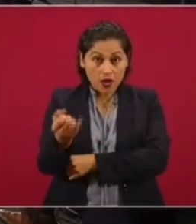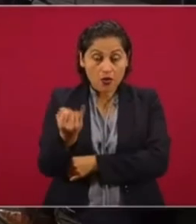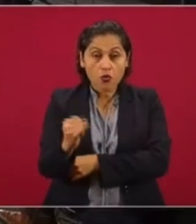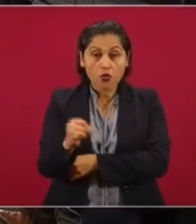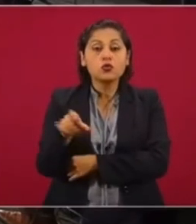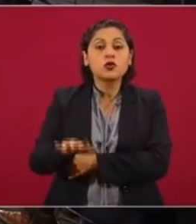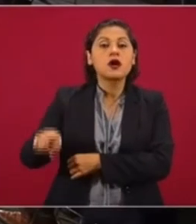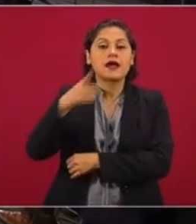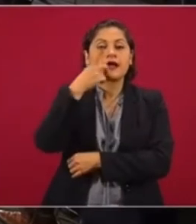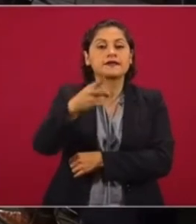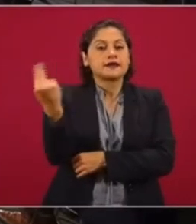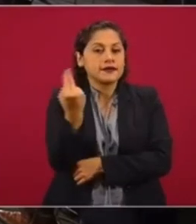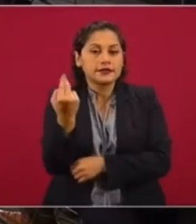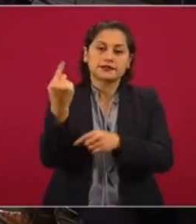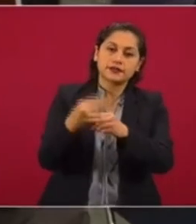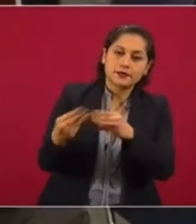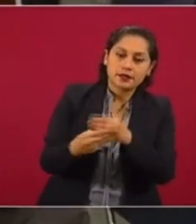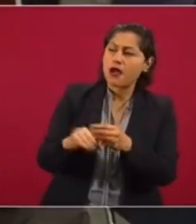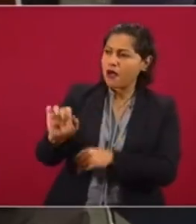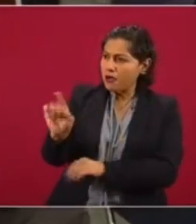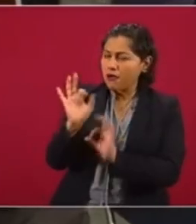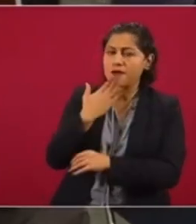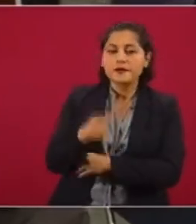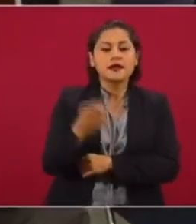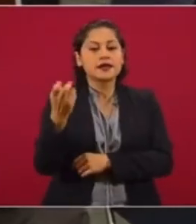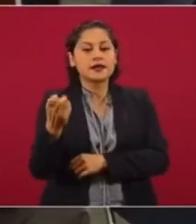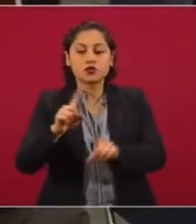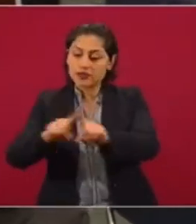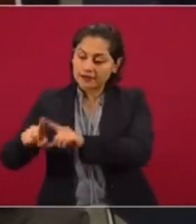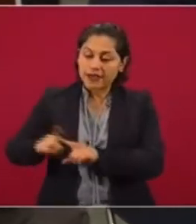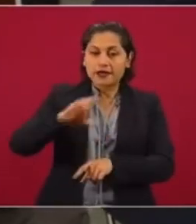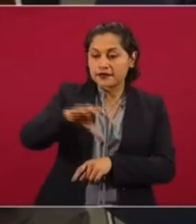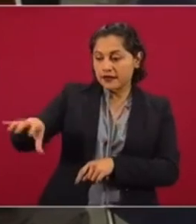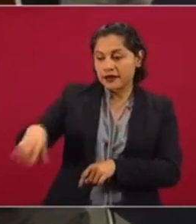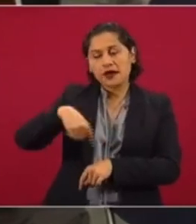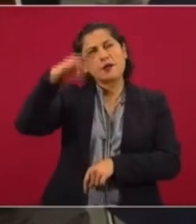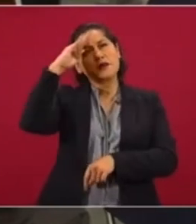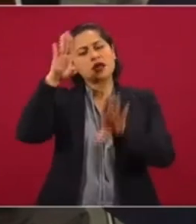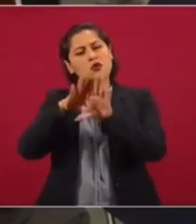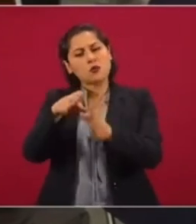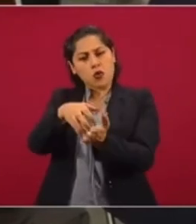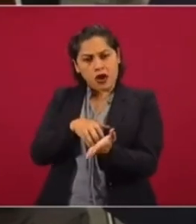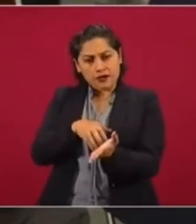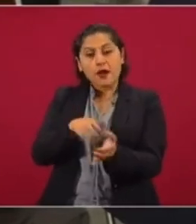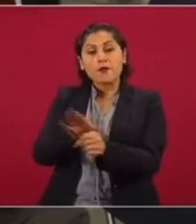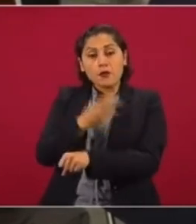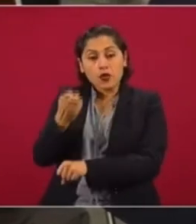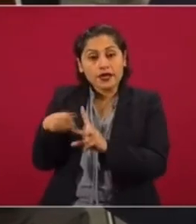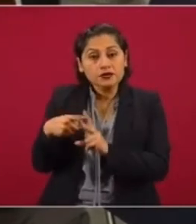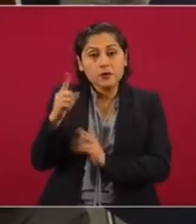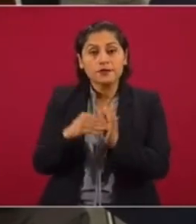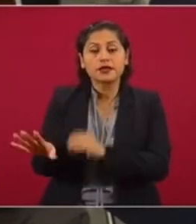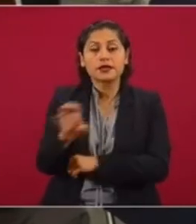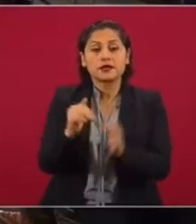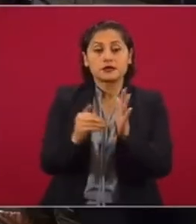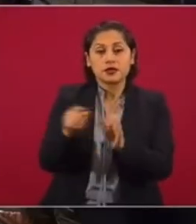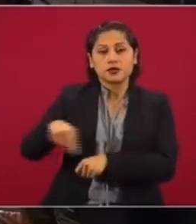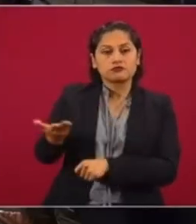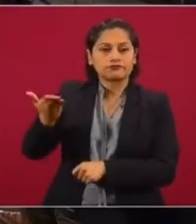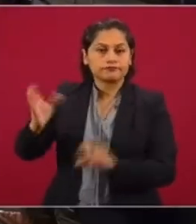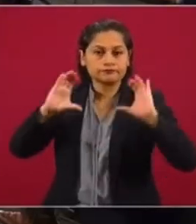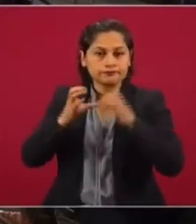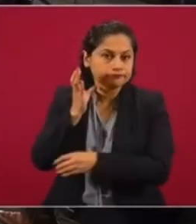¿qué van a utilizar? ¿Materiales? van a utilizar? Eso es bueno. Eso, lo están buscando en todas las áreas, ¿cómo van a resolver el asunto de ahorrar? Y eso quedaría en mil quinientos millones de pesos que solicitarían a la Cámara. Sí,